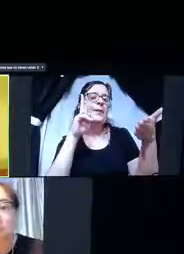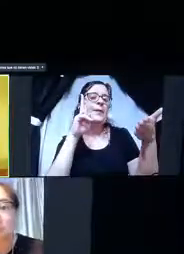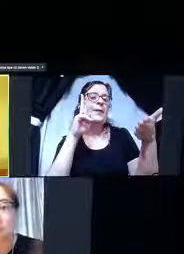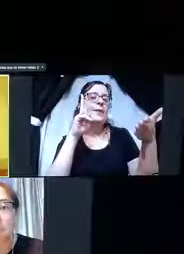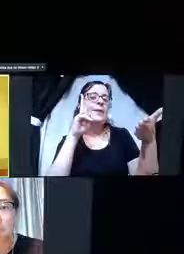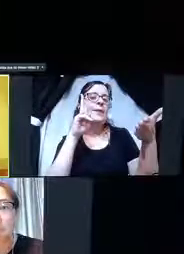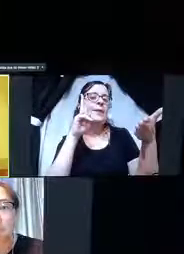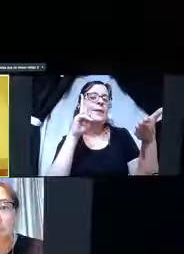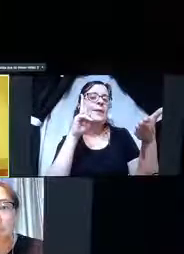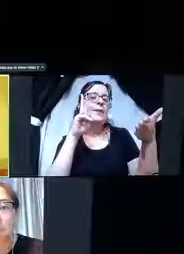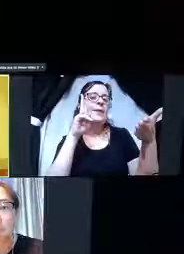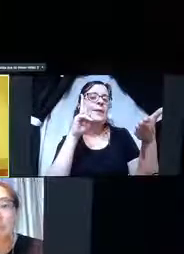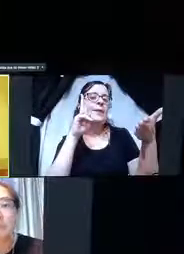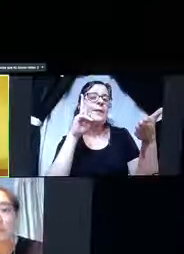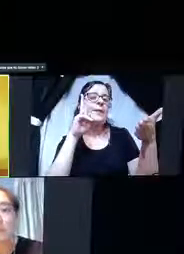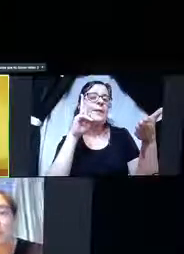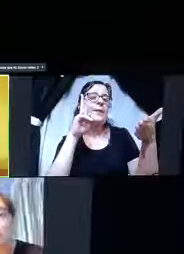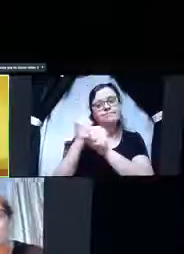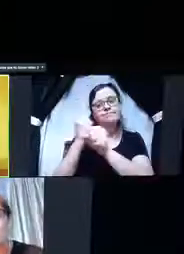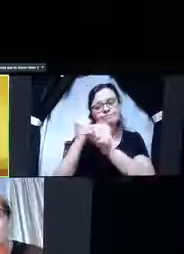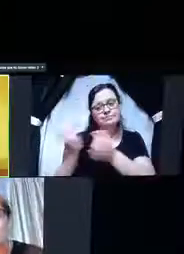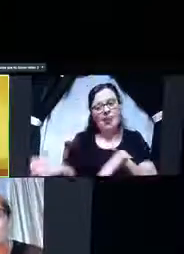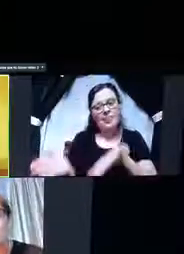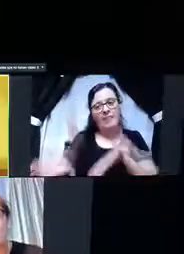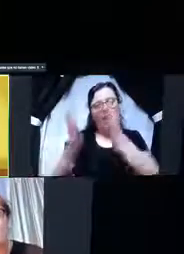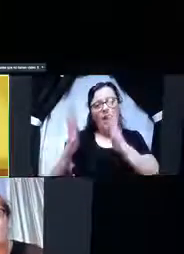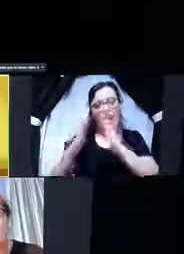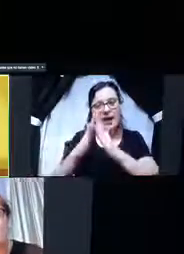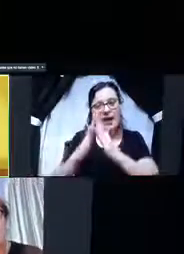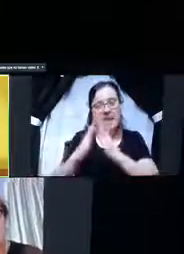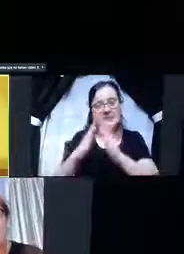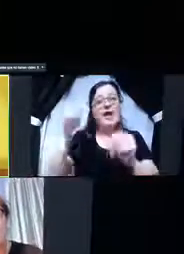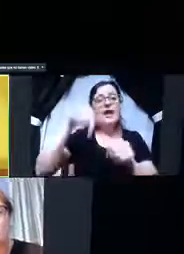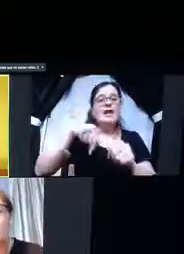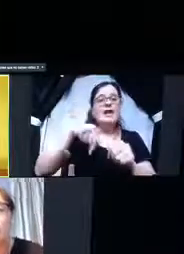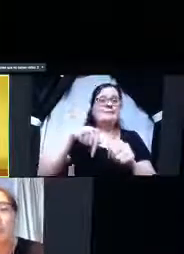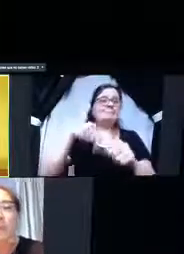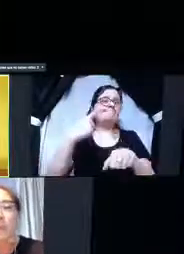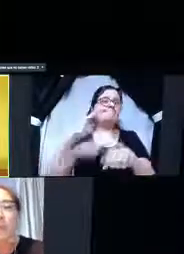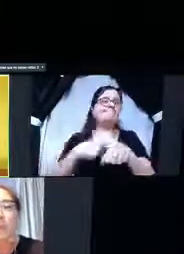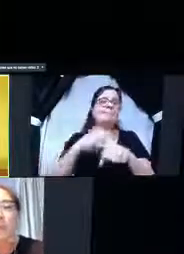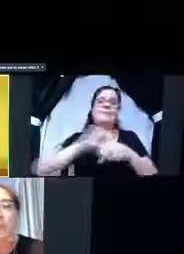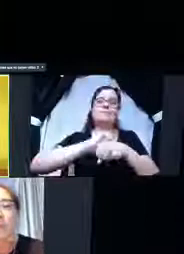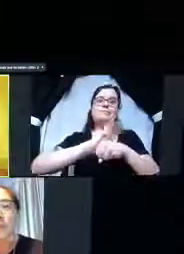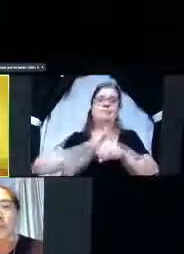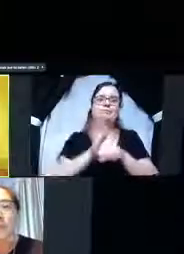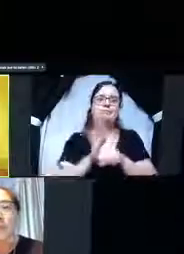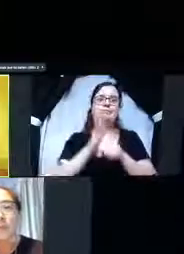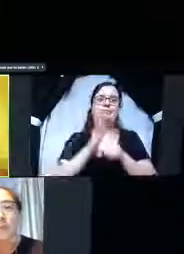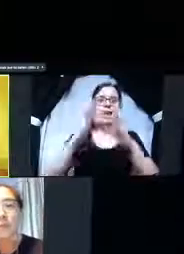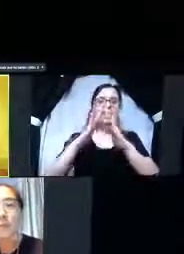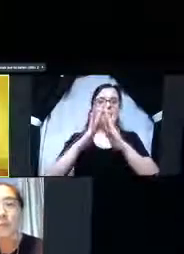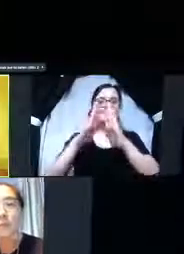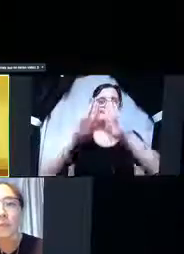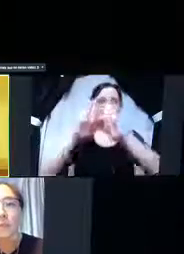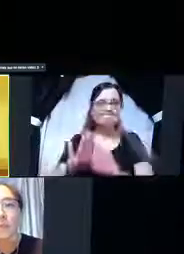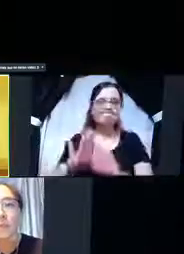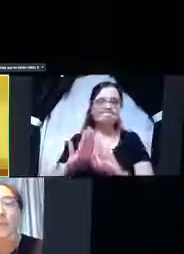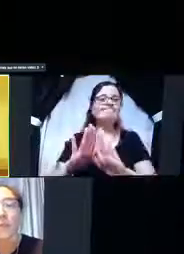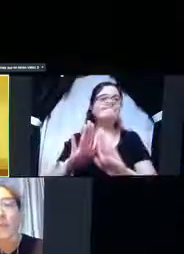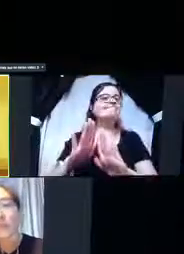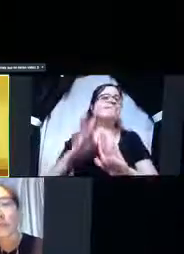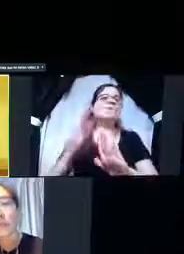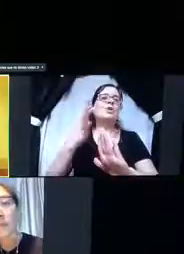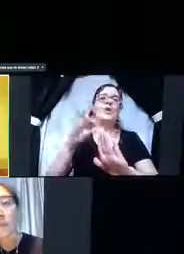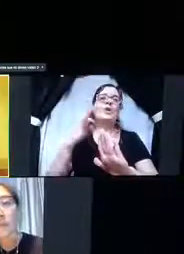y en casa, este tema del COVID y del aislamiento preventivo nos